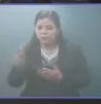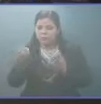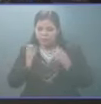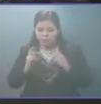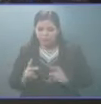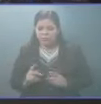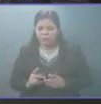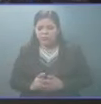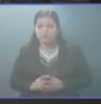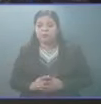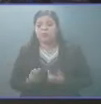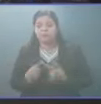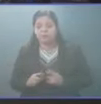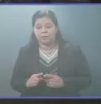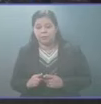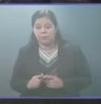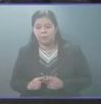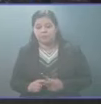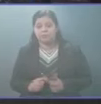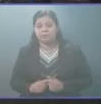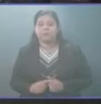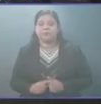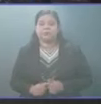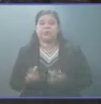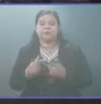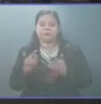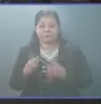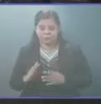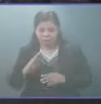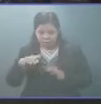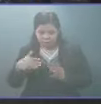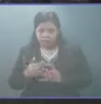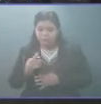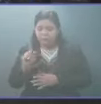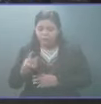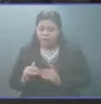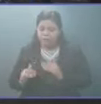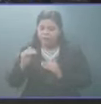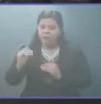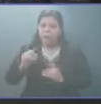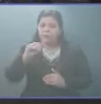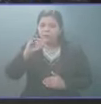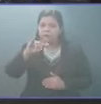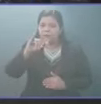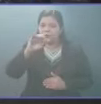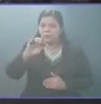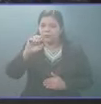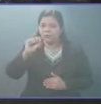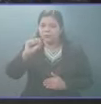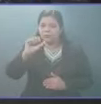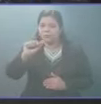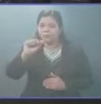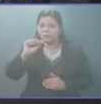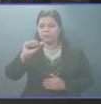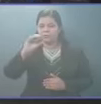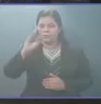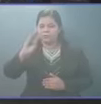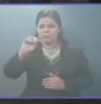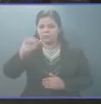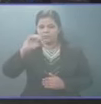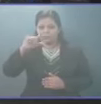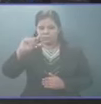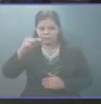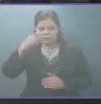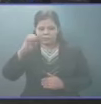puertas, ¿verdad? Y en el caso, hay una escala que se llama Yesavage o Yesavage, que son preguntas